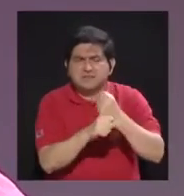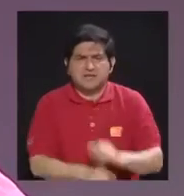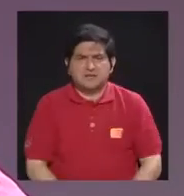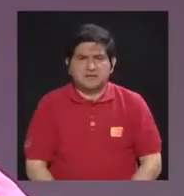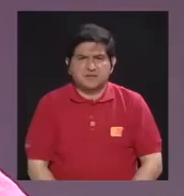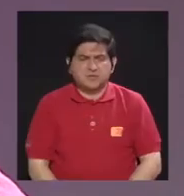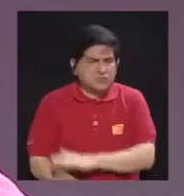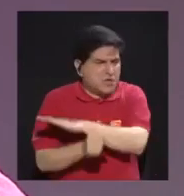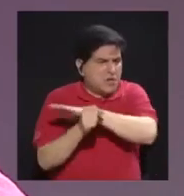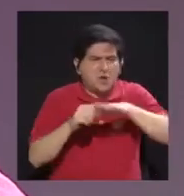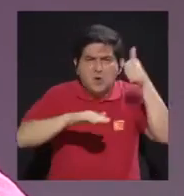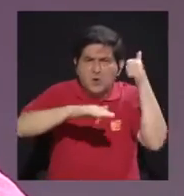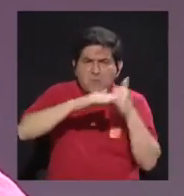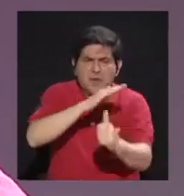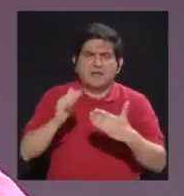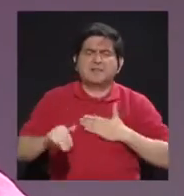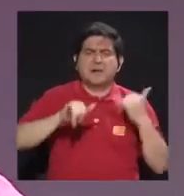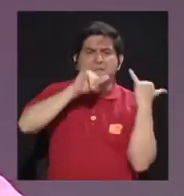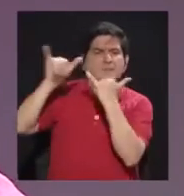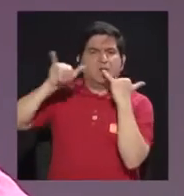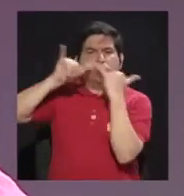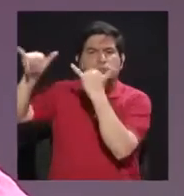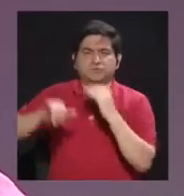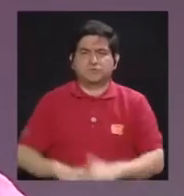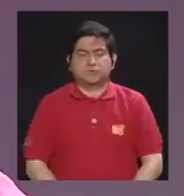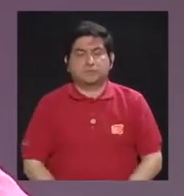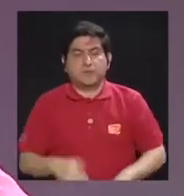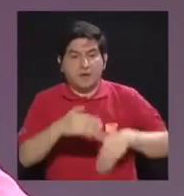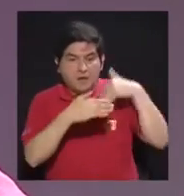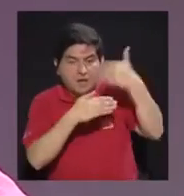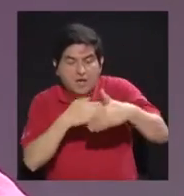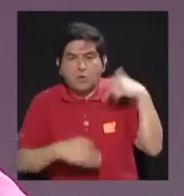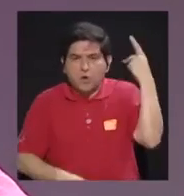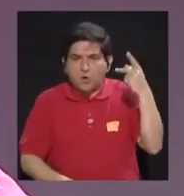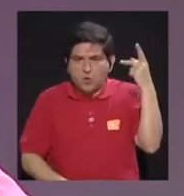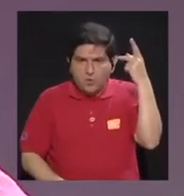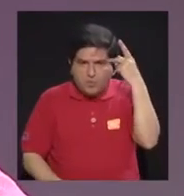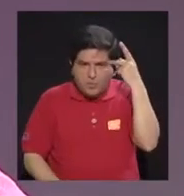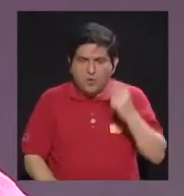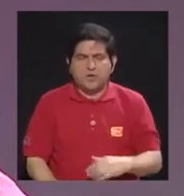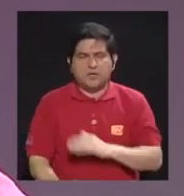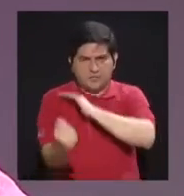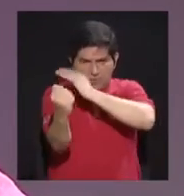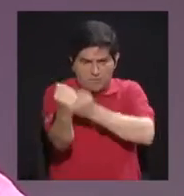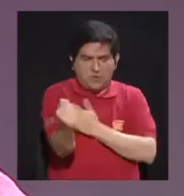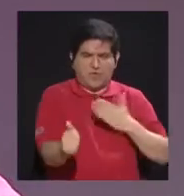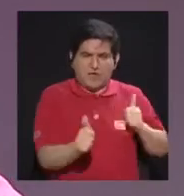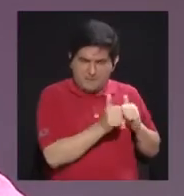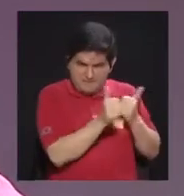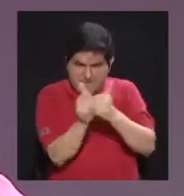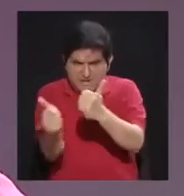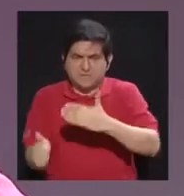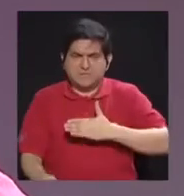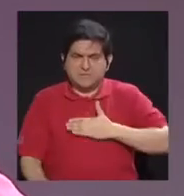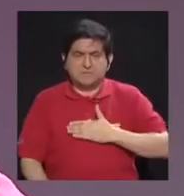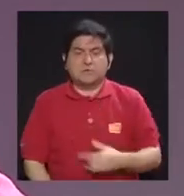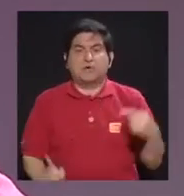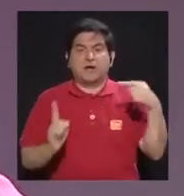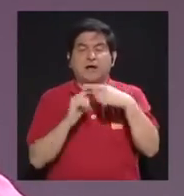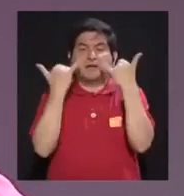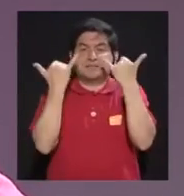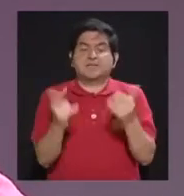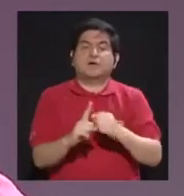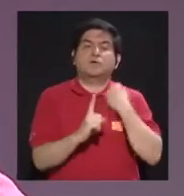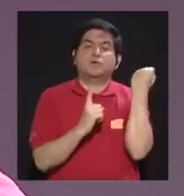total encubrimiento de mis acusaciones. Y luego es el poder político el que me persigue al punto de estar hoy en